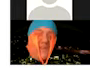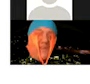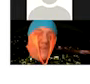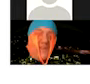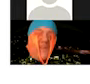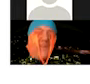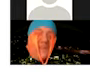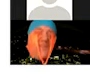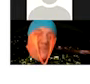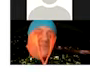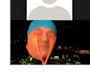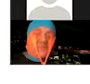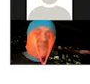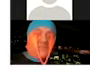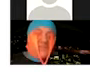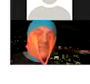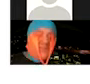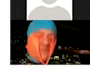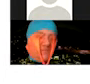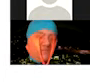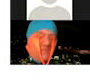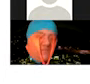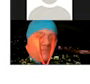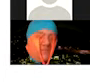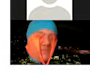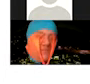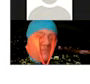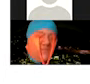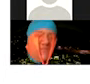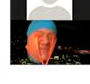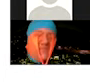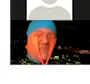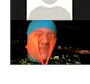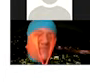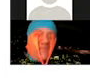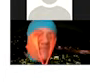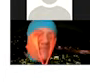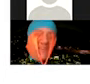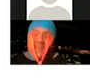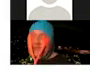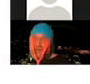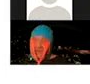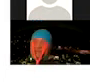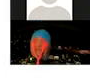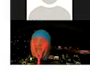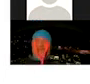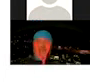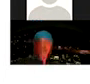mucho del entorno, ¿no? También las diferentes modulaciones que tenemos.